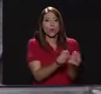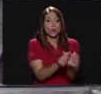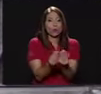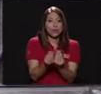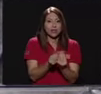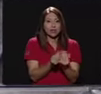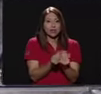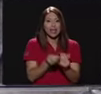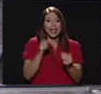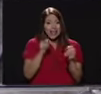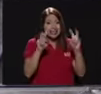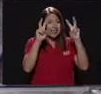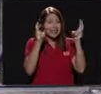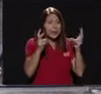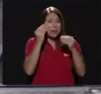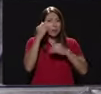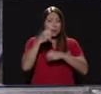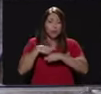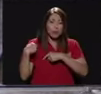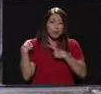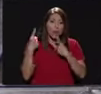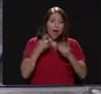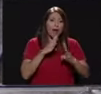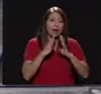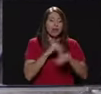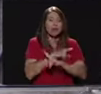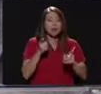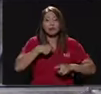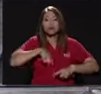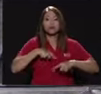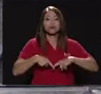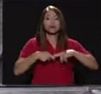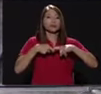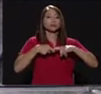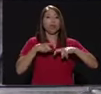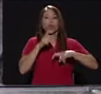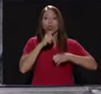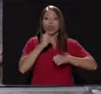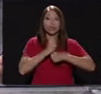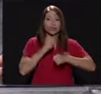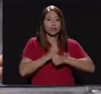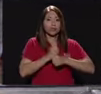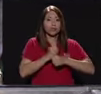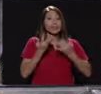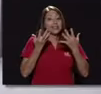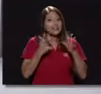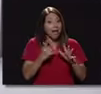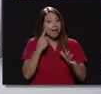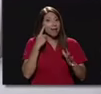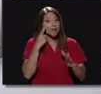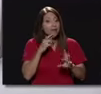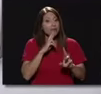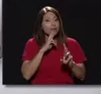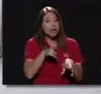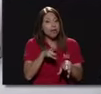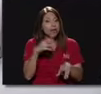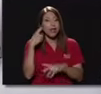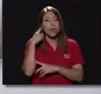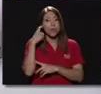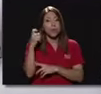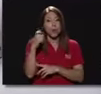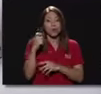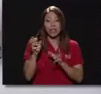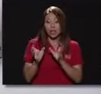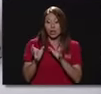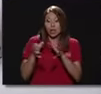venimos hablando de eso desde hace mucho, pero no hacemos la tarea, ¿verdad? Y ya nos está pasando factura porque los sectores,